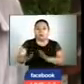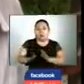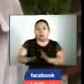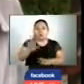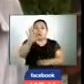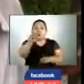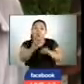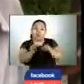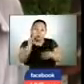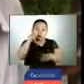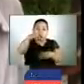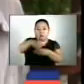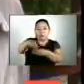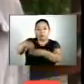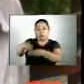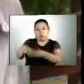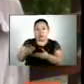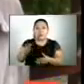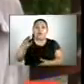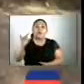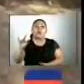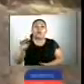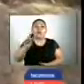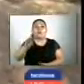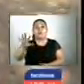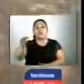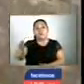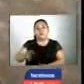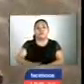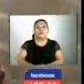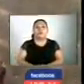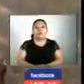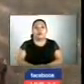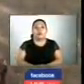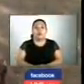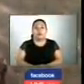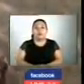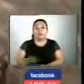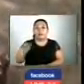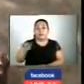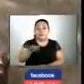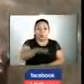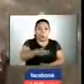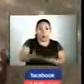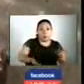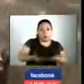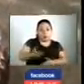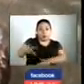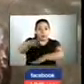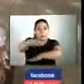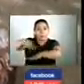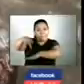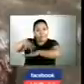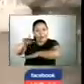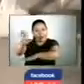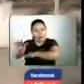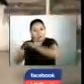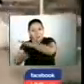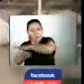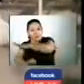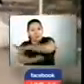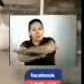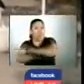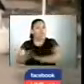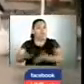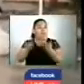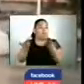dulces para hacer las coritas cuando no está en su tradicional puesto en el parque del puente Jorge se